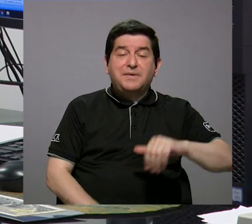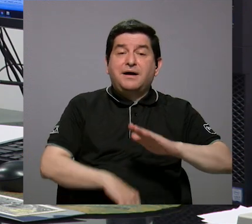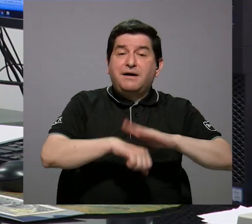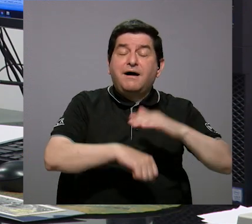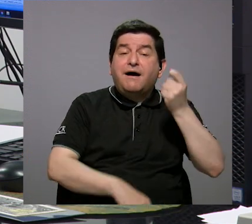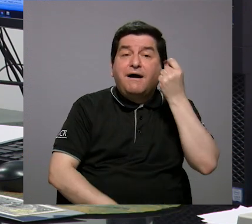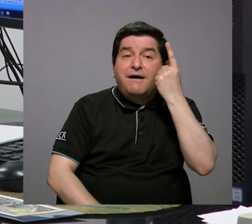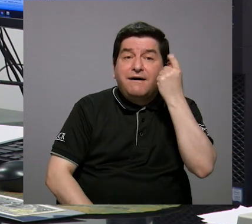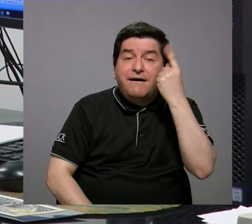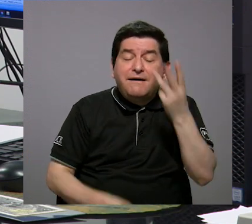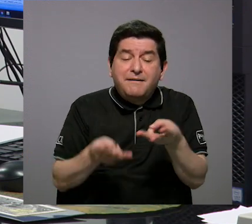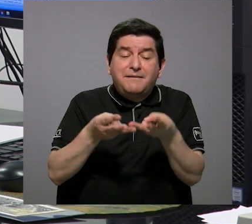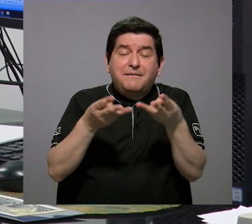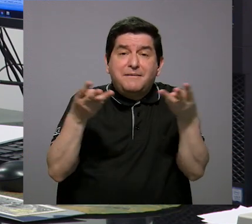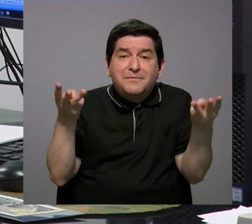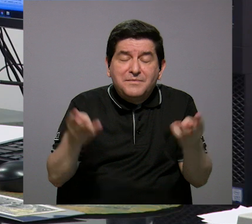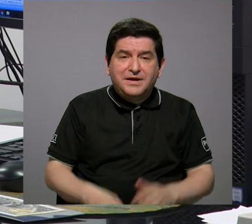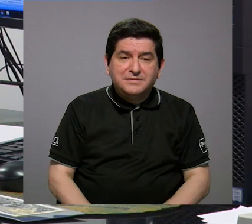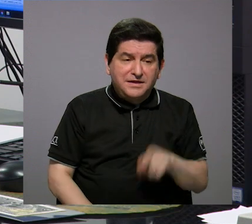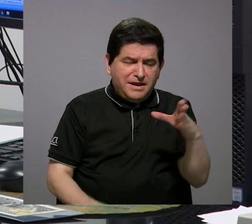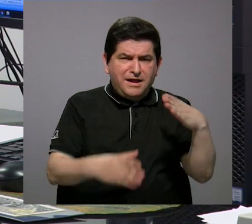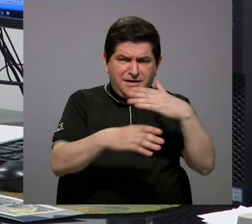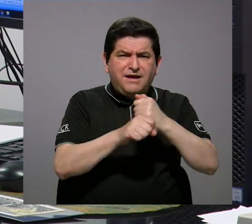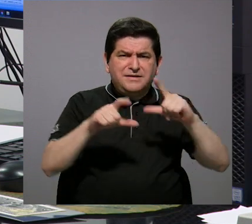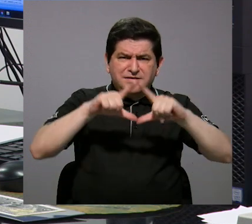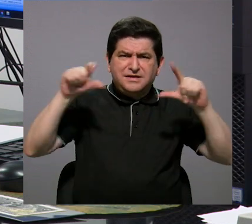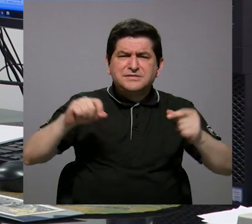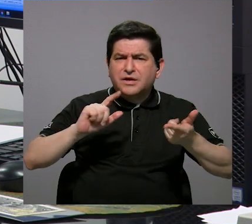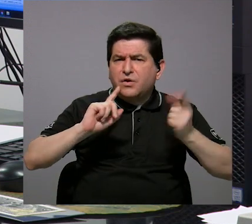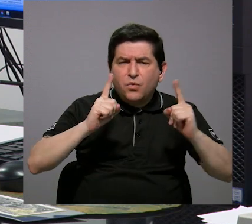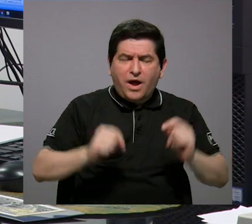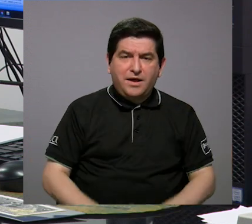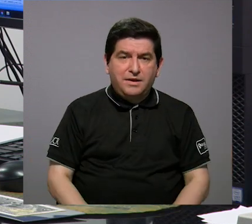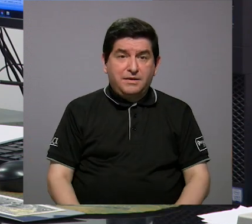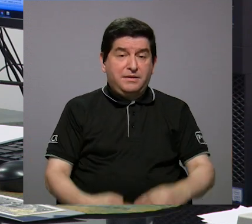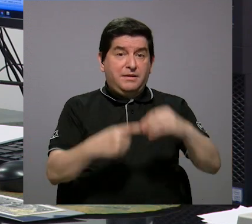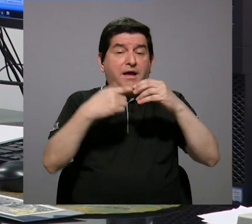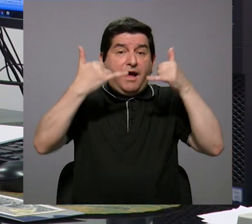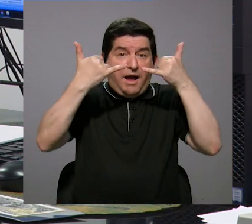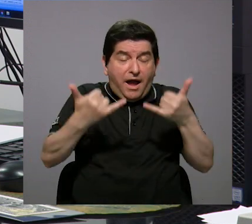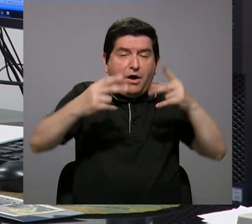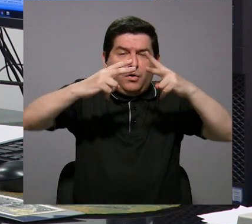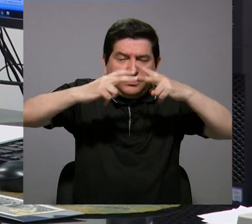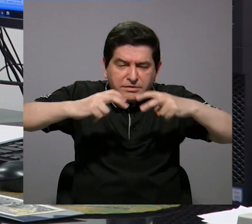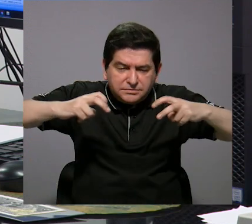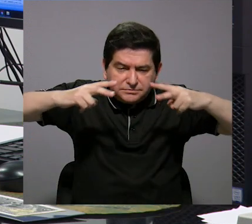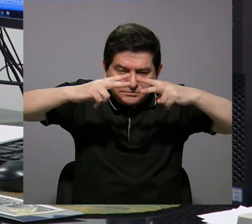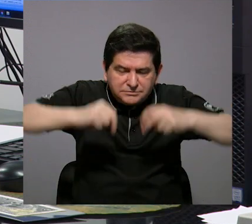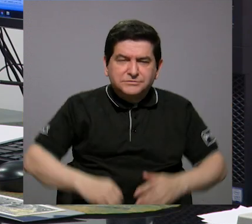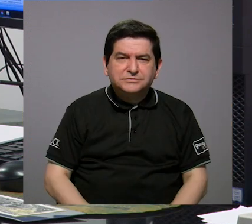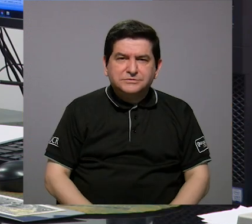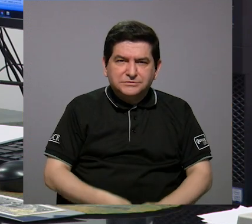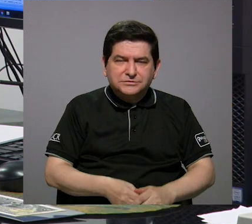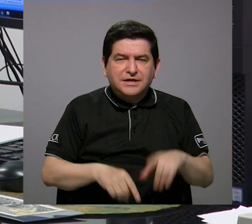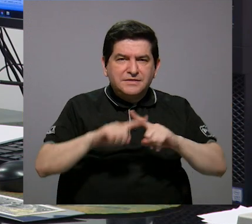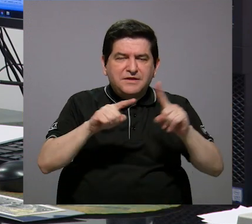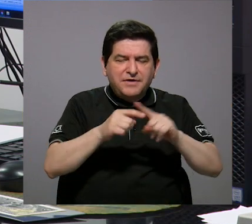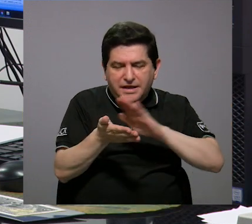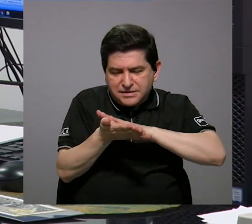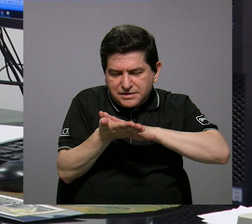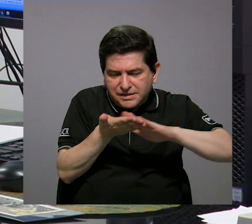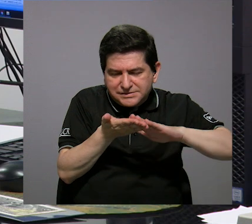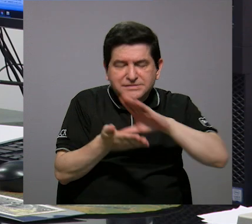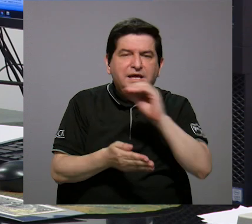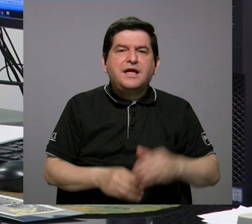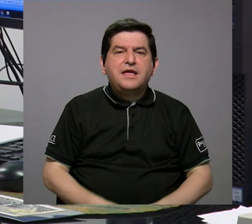permiten entender cuáles son los materiales en los cuales están hechos los billetes. Entonces, principalmente ahorita estamos analizando sustratos y